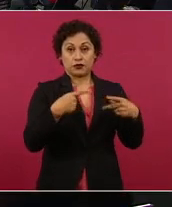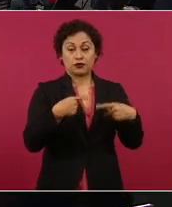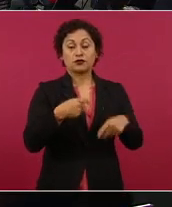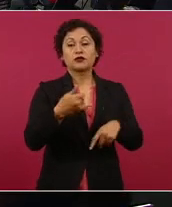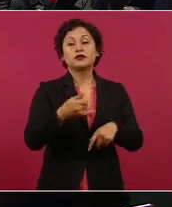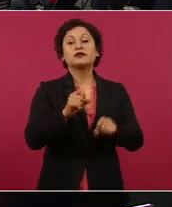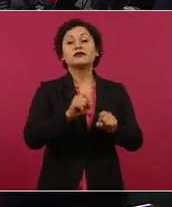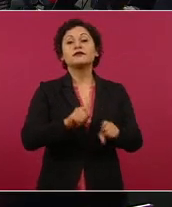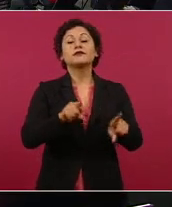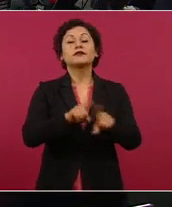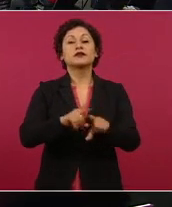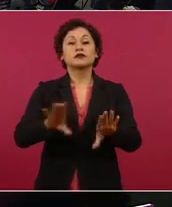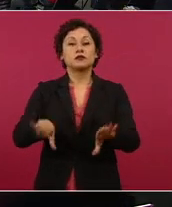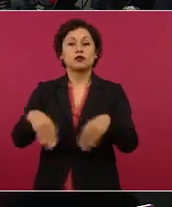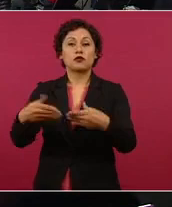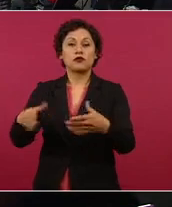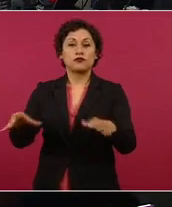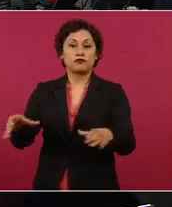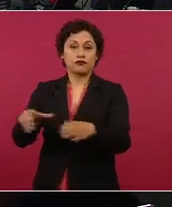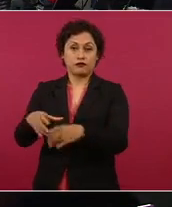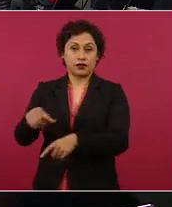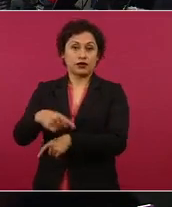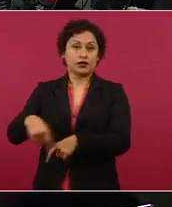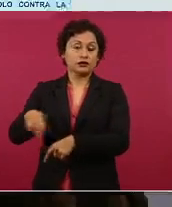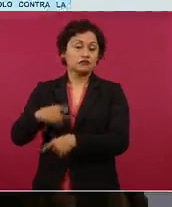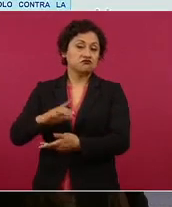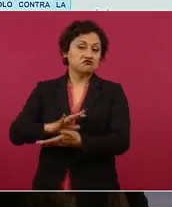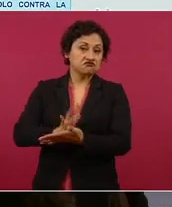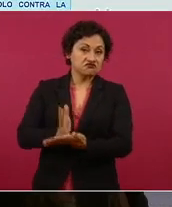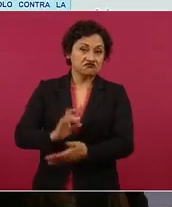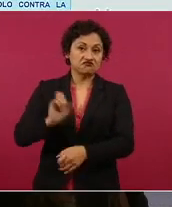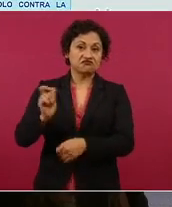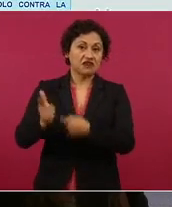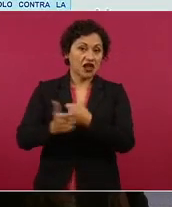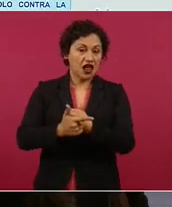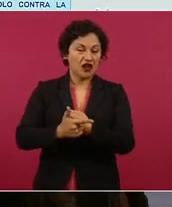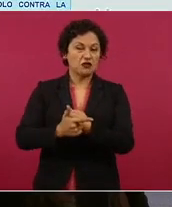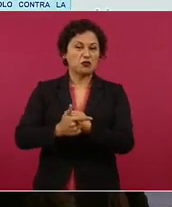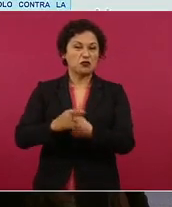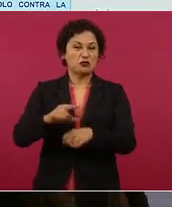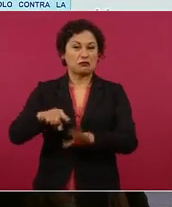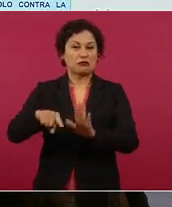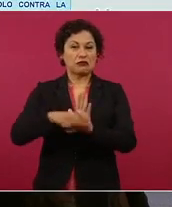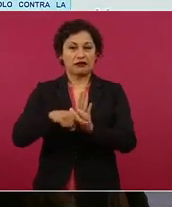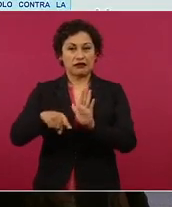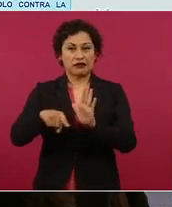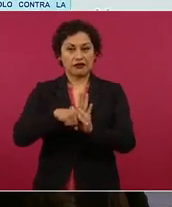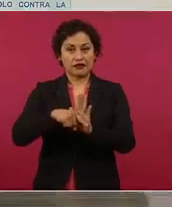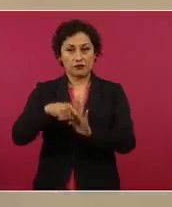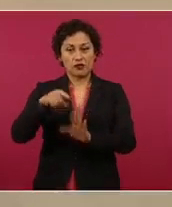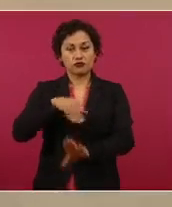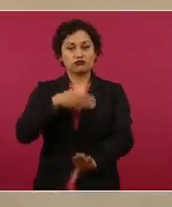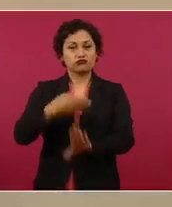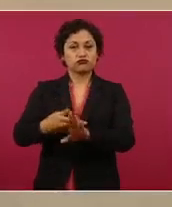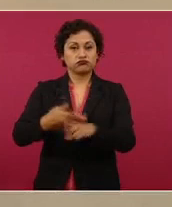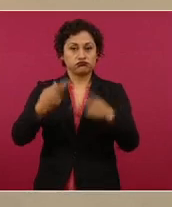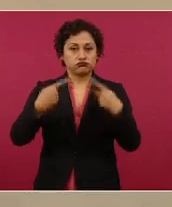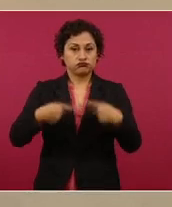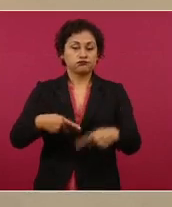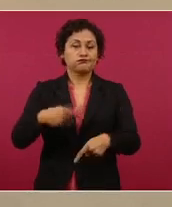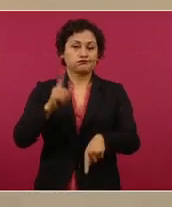también para evitar actos de discriminación o conductas que lesionen la dignidad de las